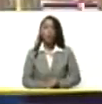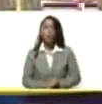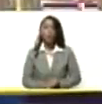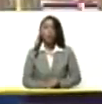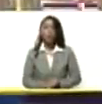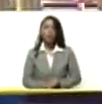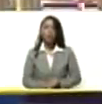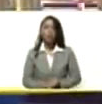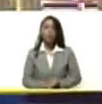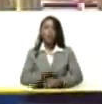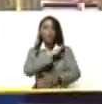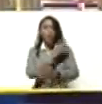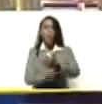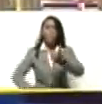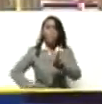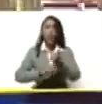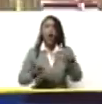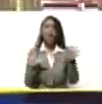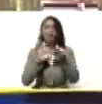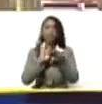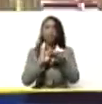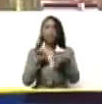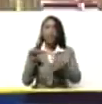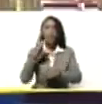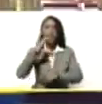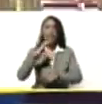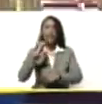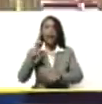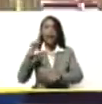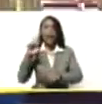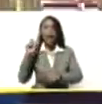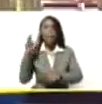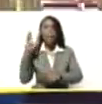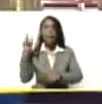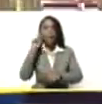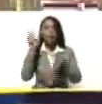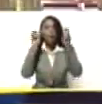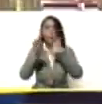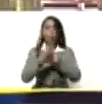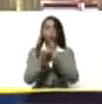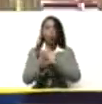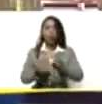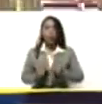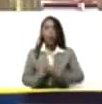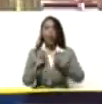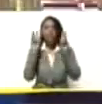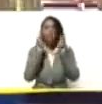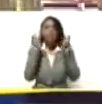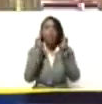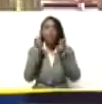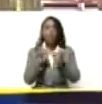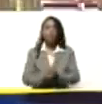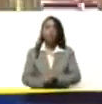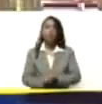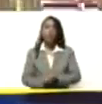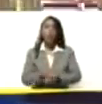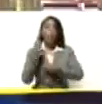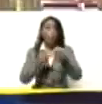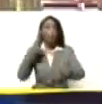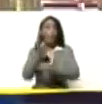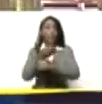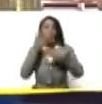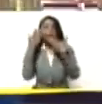en un fortalecimiento de las alianzas de las elas con el mundo nuevo el mundo emergente como debe ser